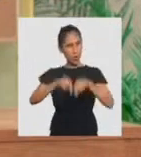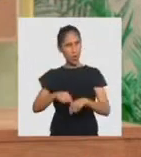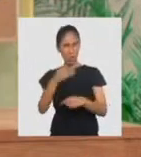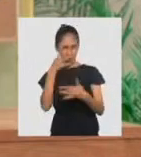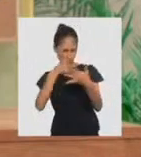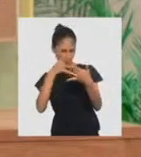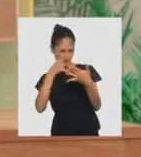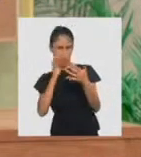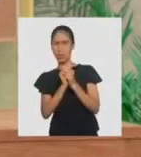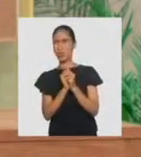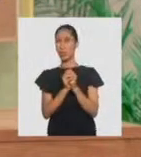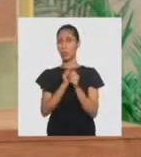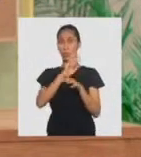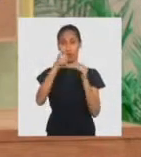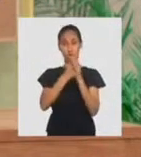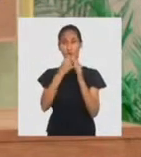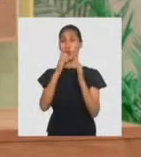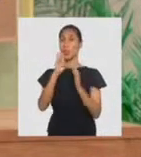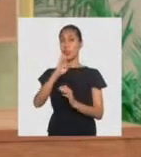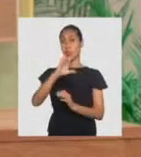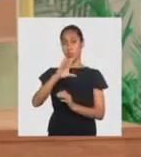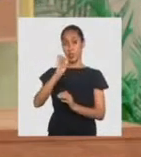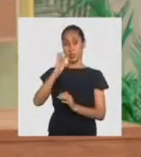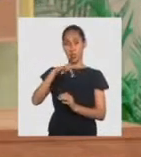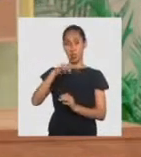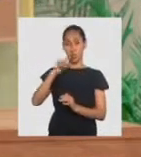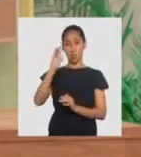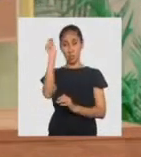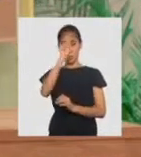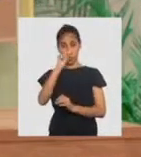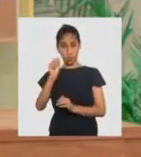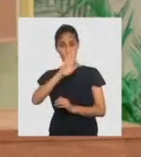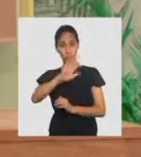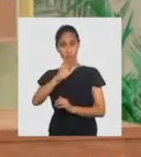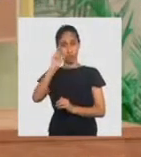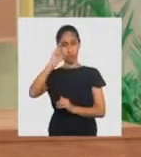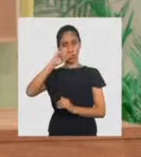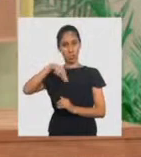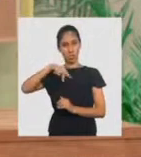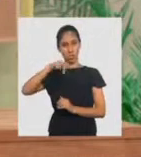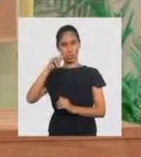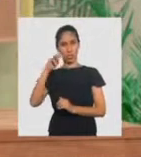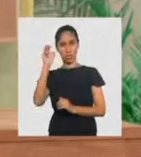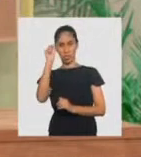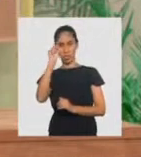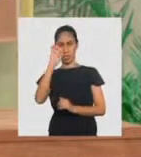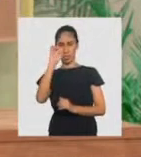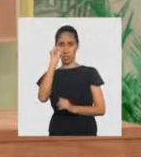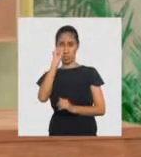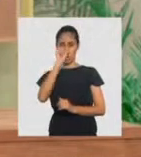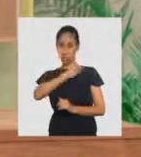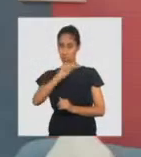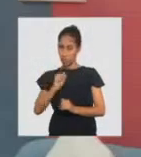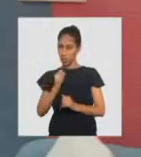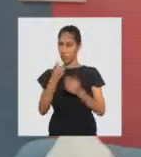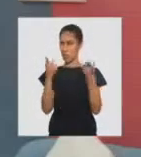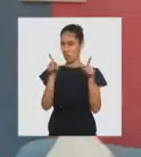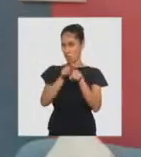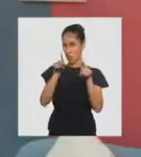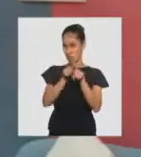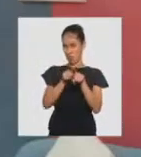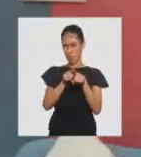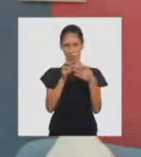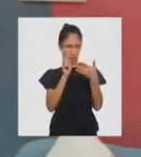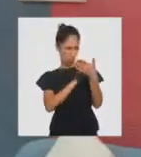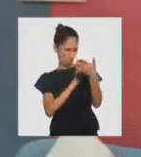se identificaron y definieron los elementos de la tasa de intereses a partir de una situación e incluso las tasas equivalentes. También